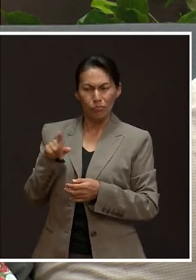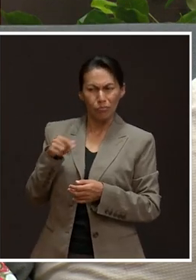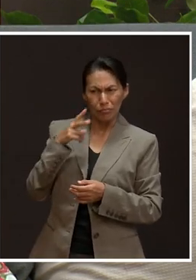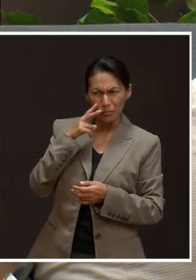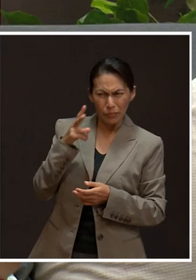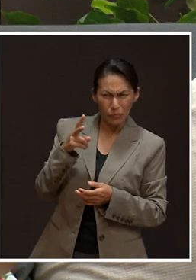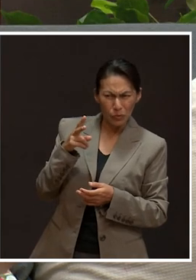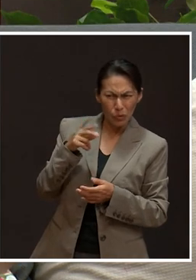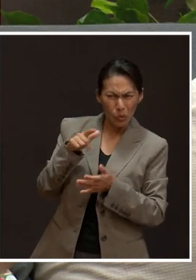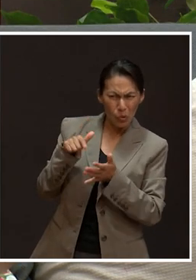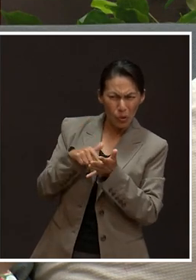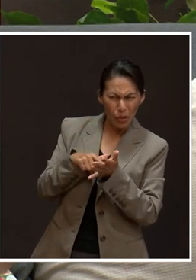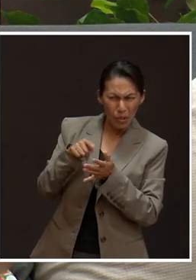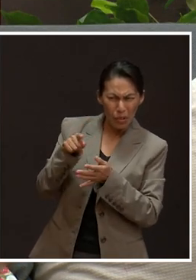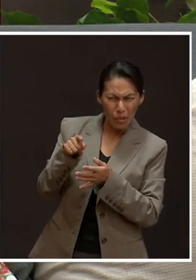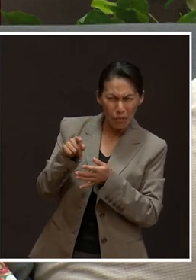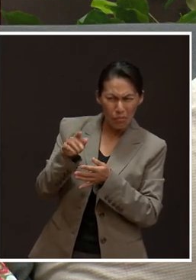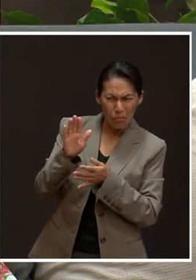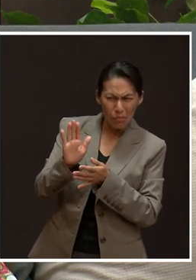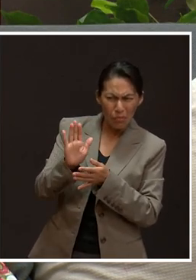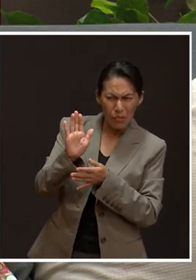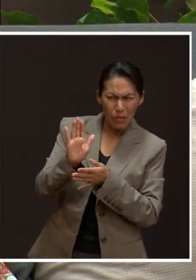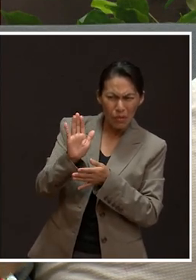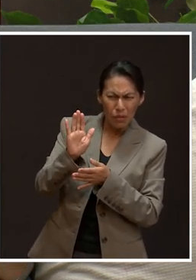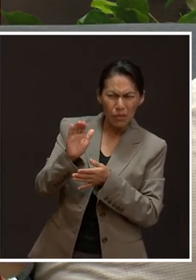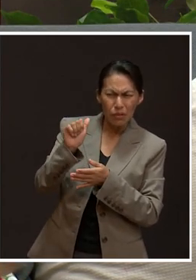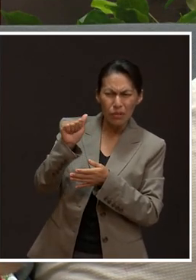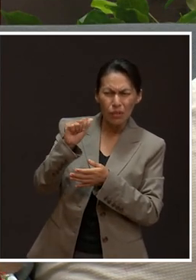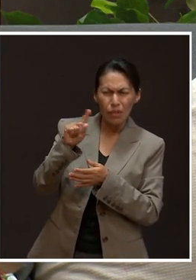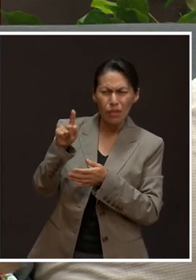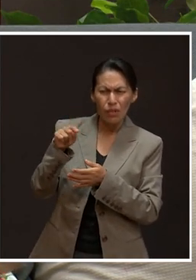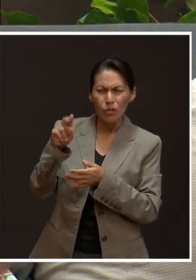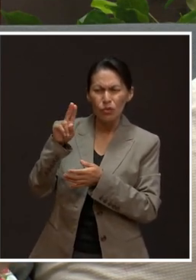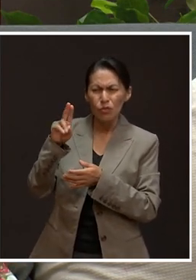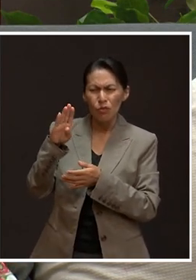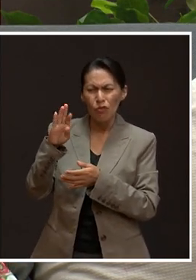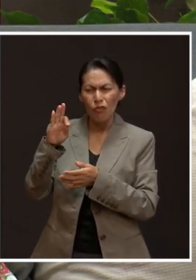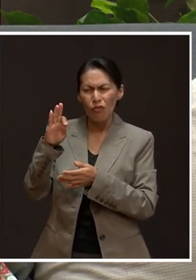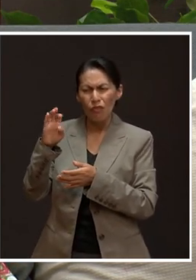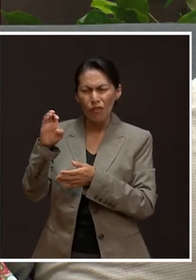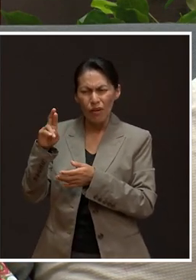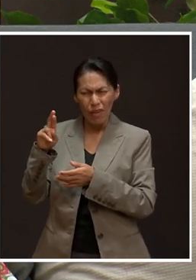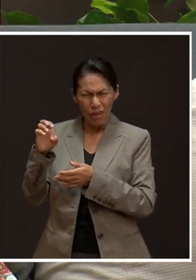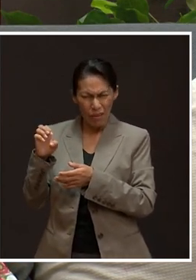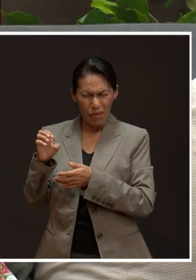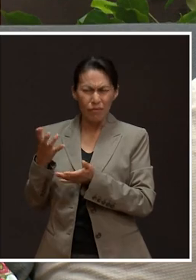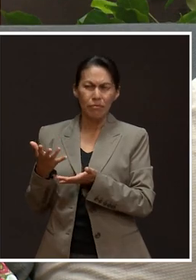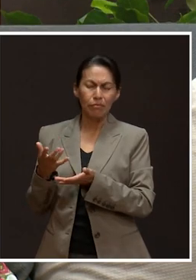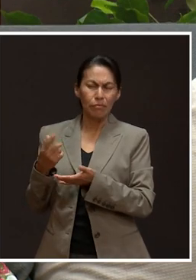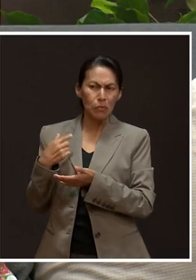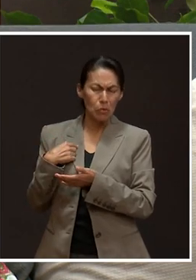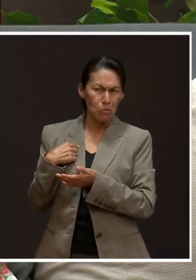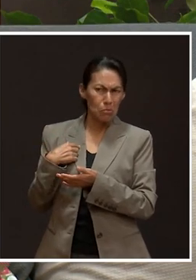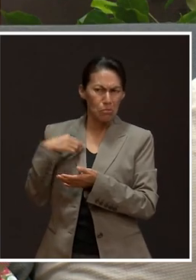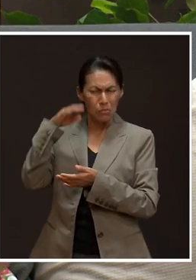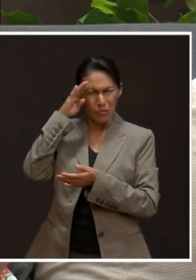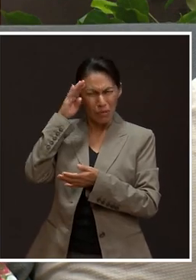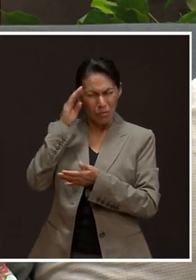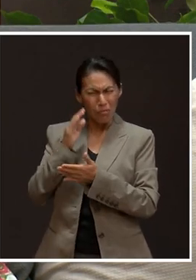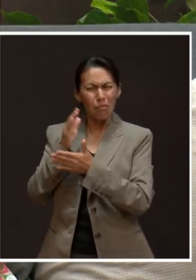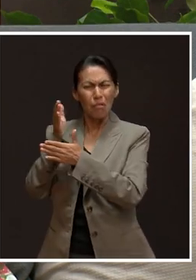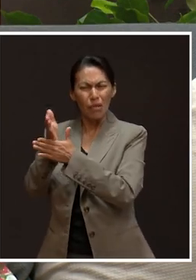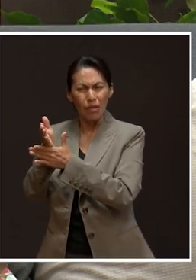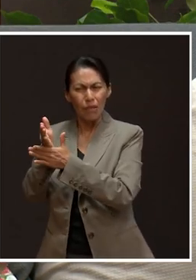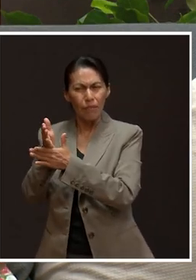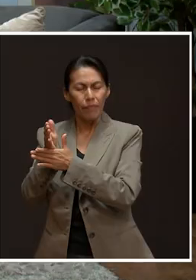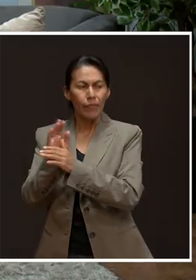vimos un centro como de la azufre, que es como de canoa, similar. Entonces, ahí nosotros, yo dije, bueno, pues puedo venir aquí.